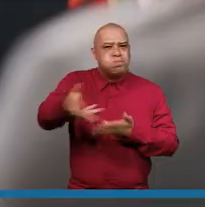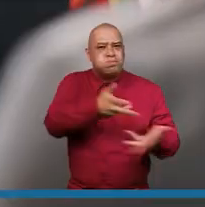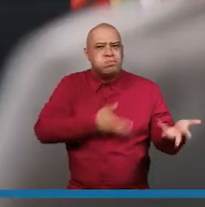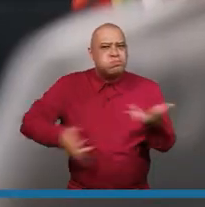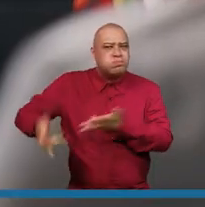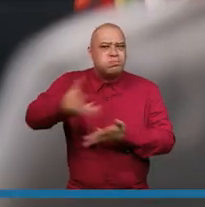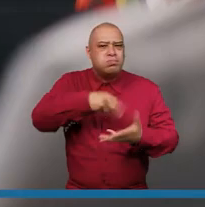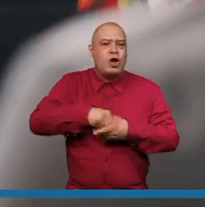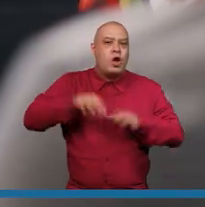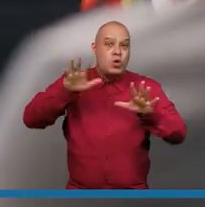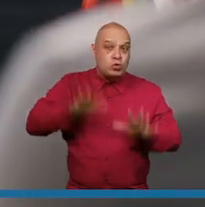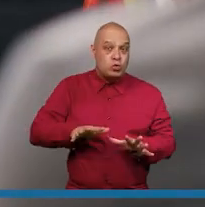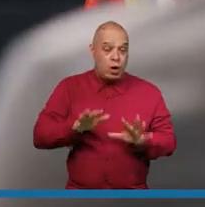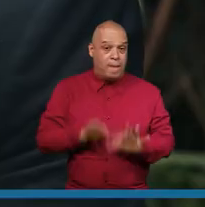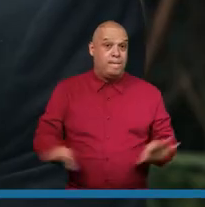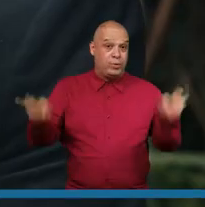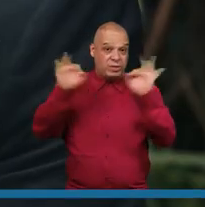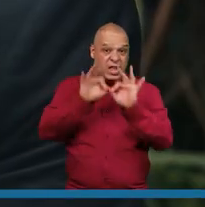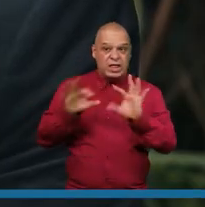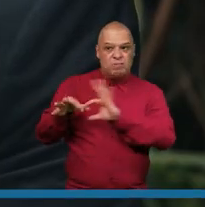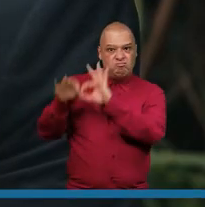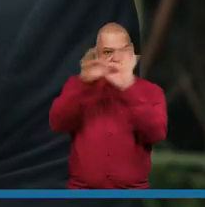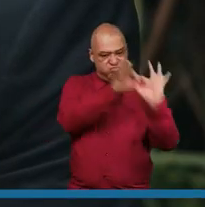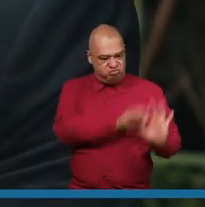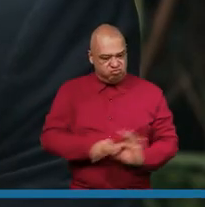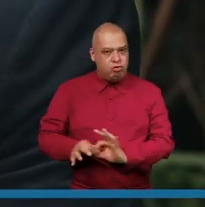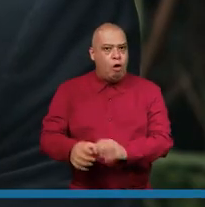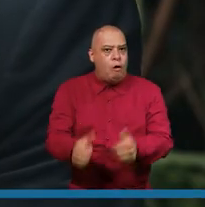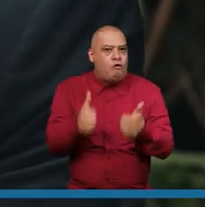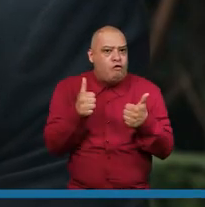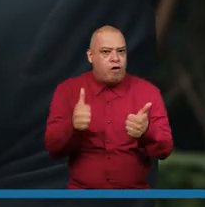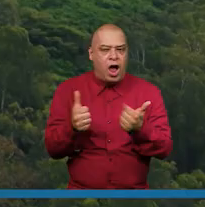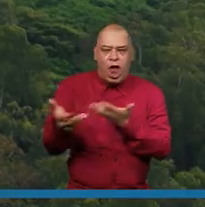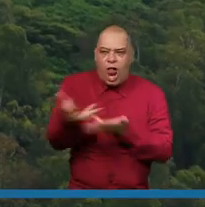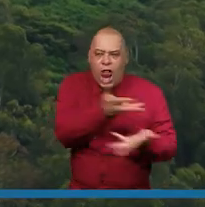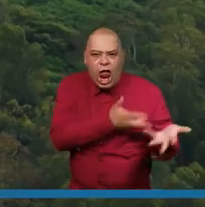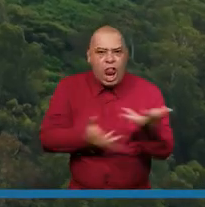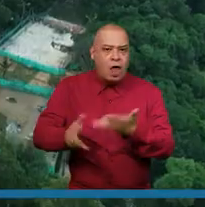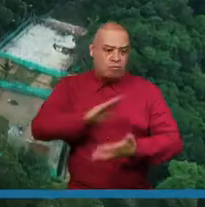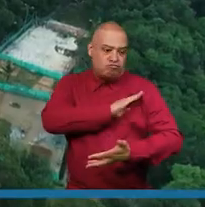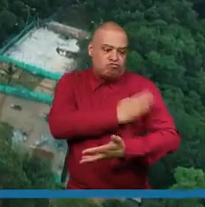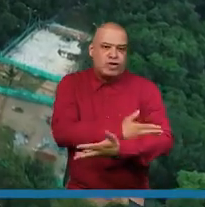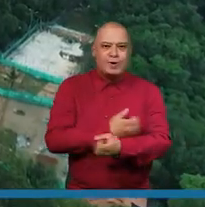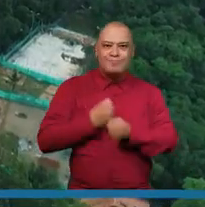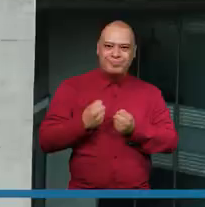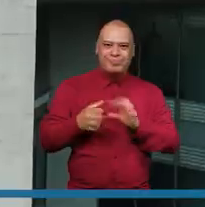que salga una red fuerte y una red con varios actores y varias voces.